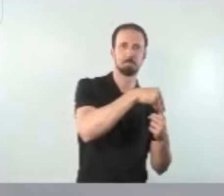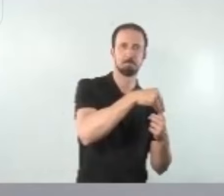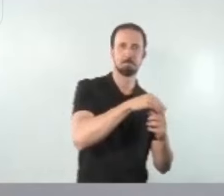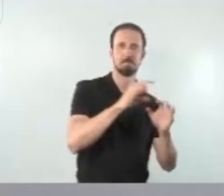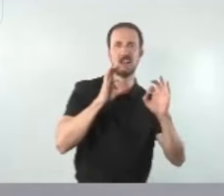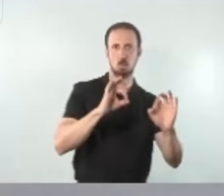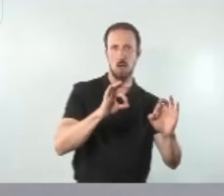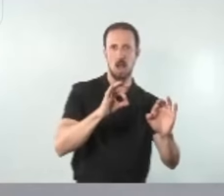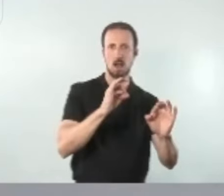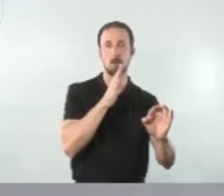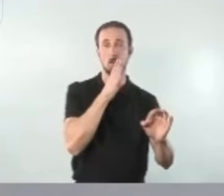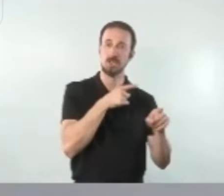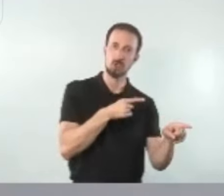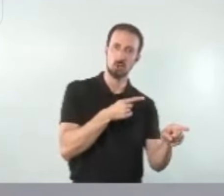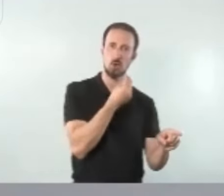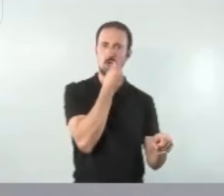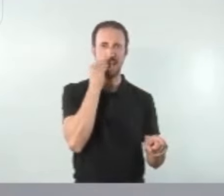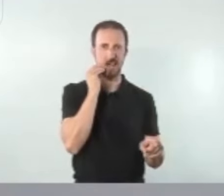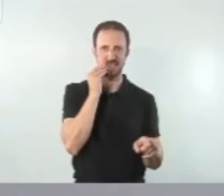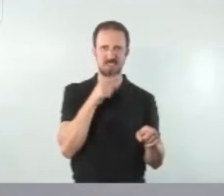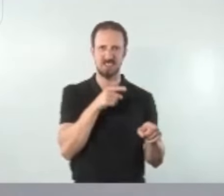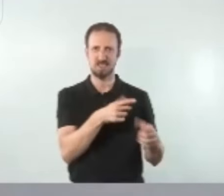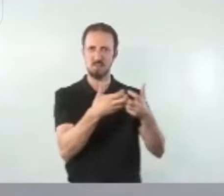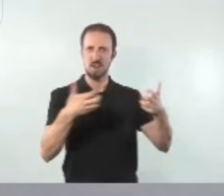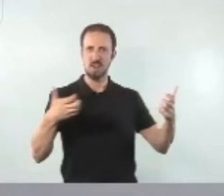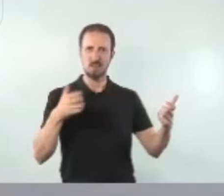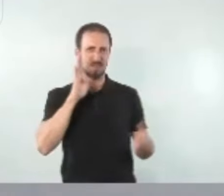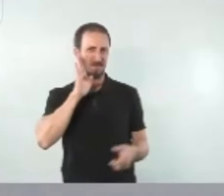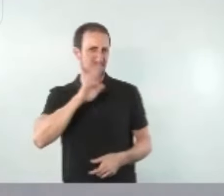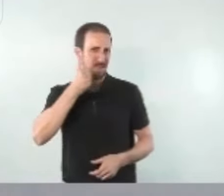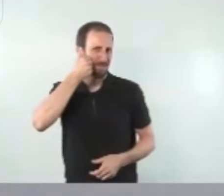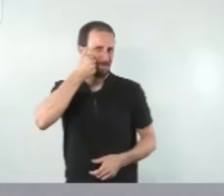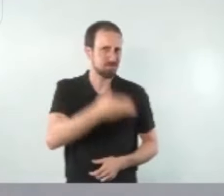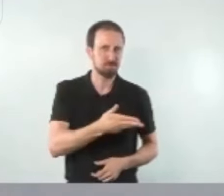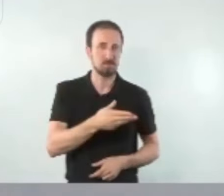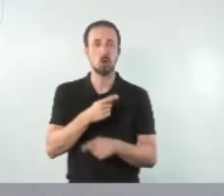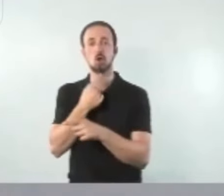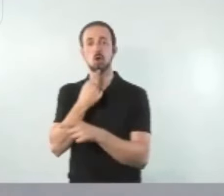de un alcalde del Partido Popular en esta